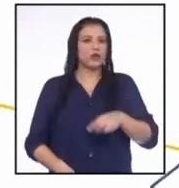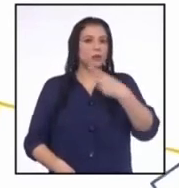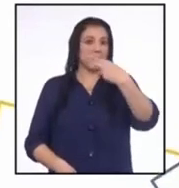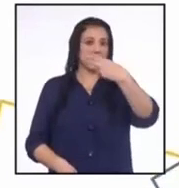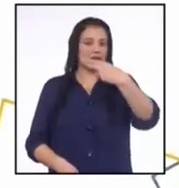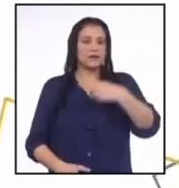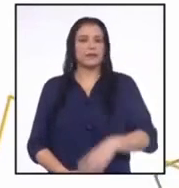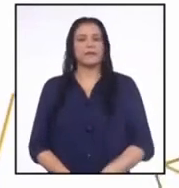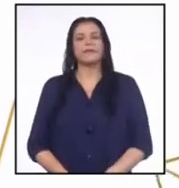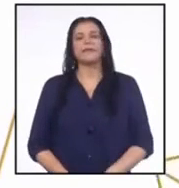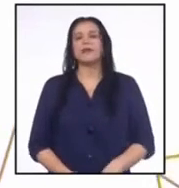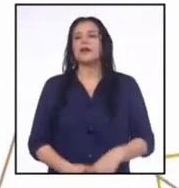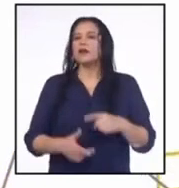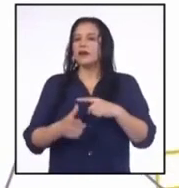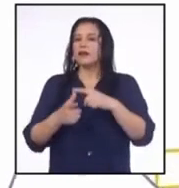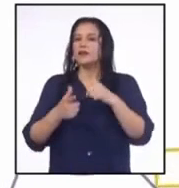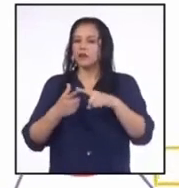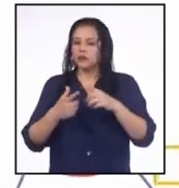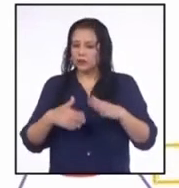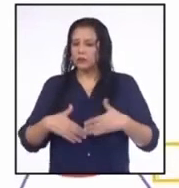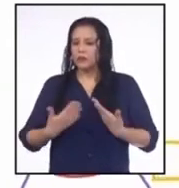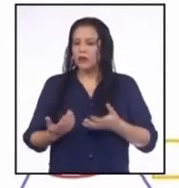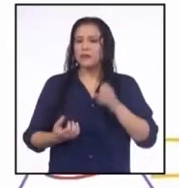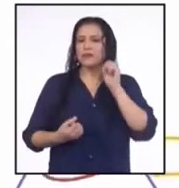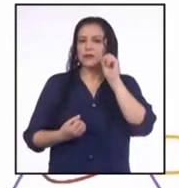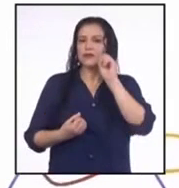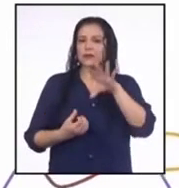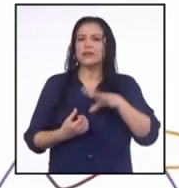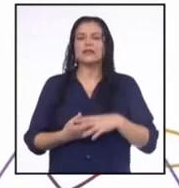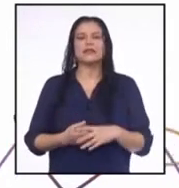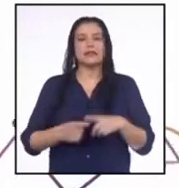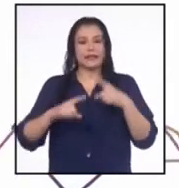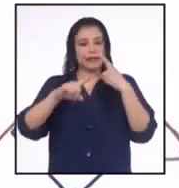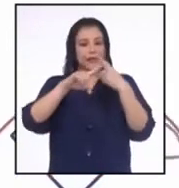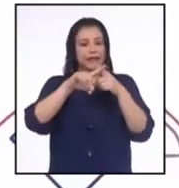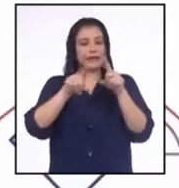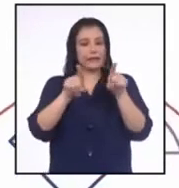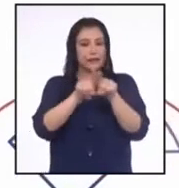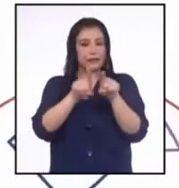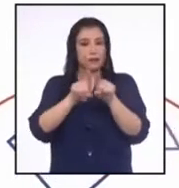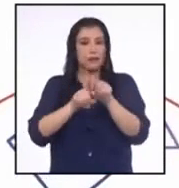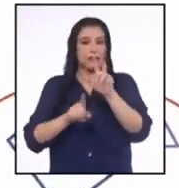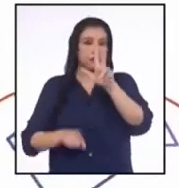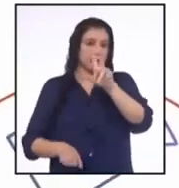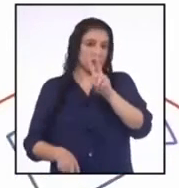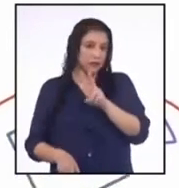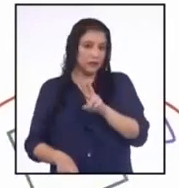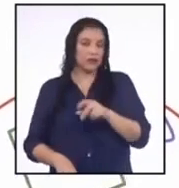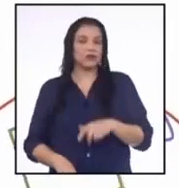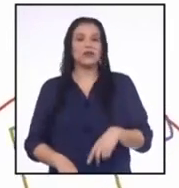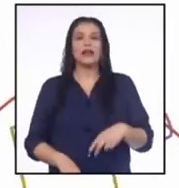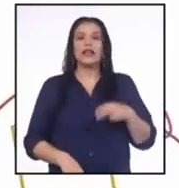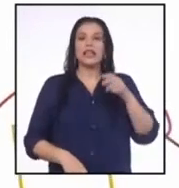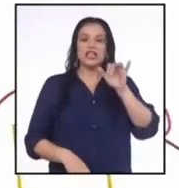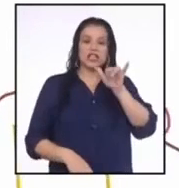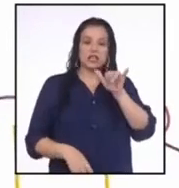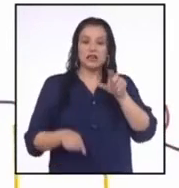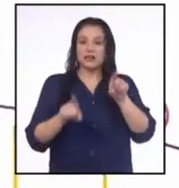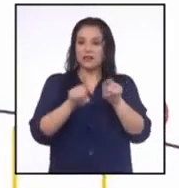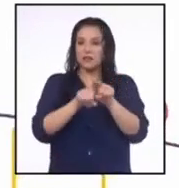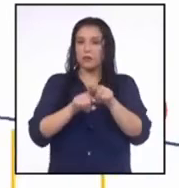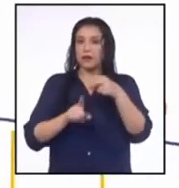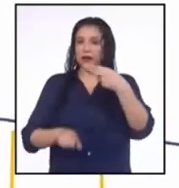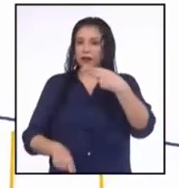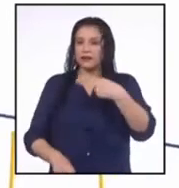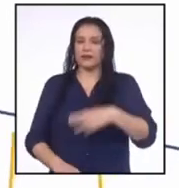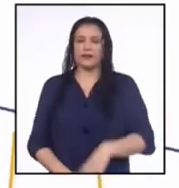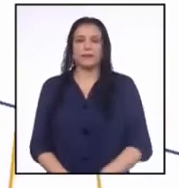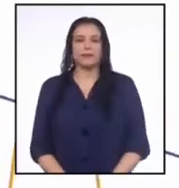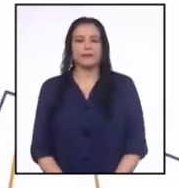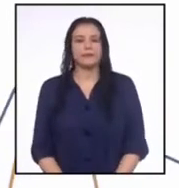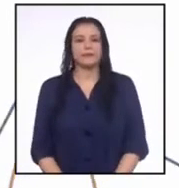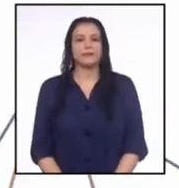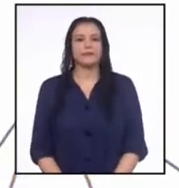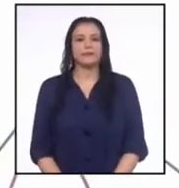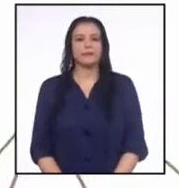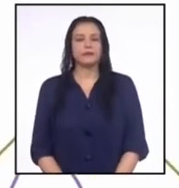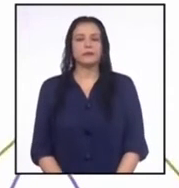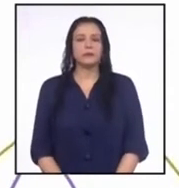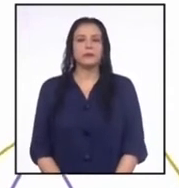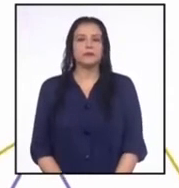h. Entonces podemos mencionar que x es igual a 32 y y es igual a h.